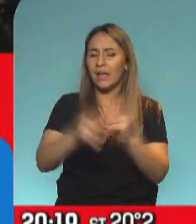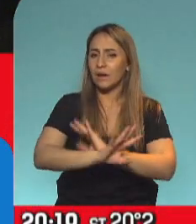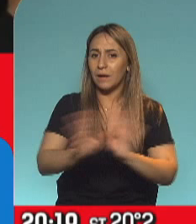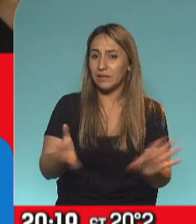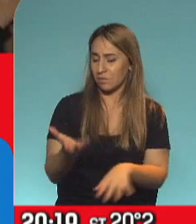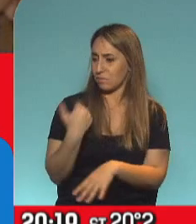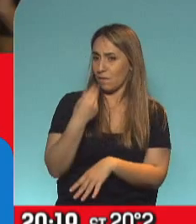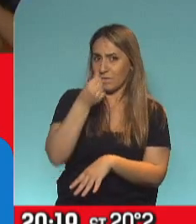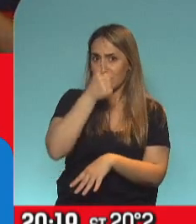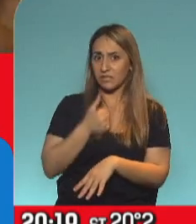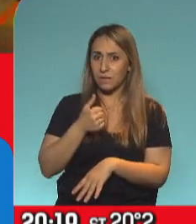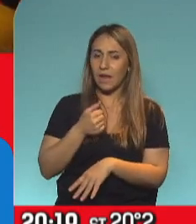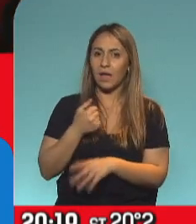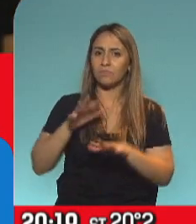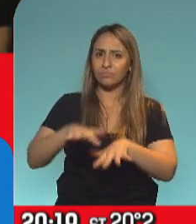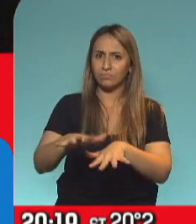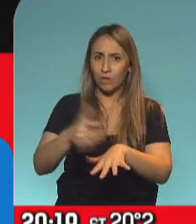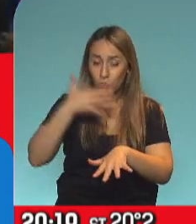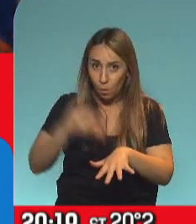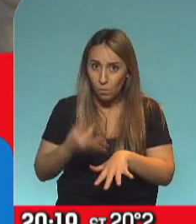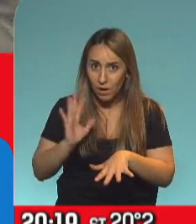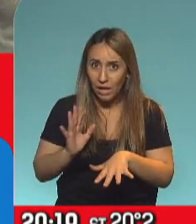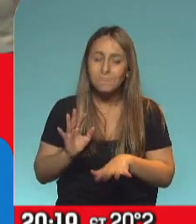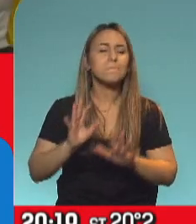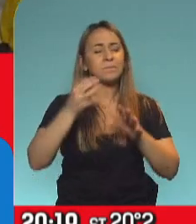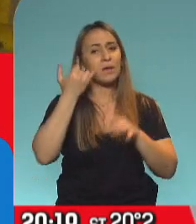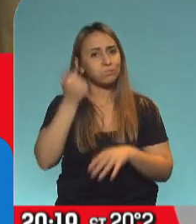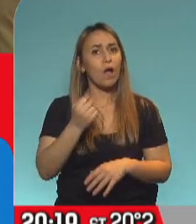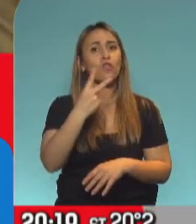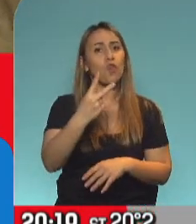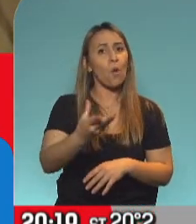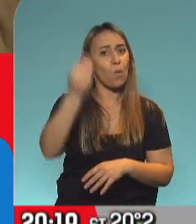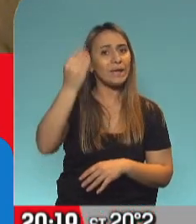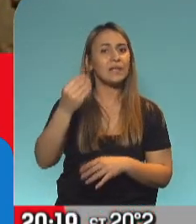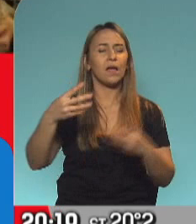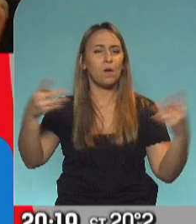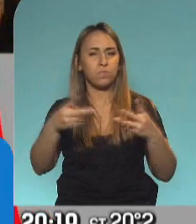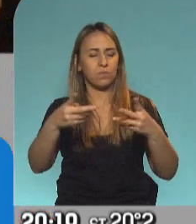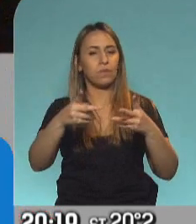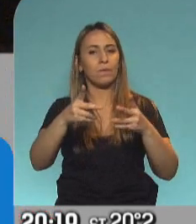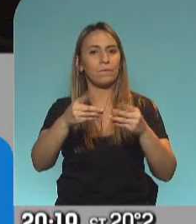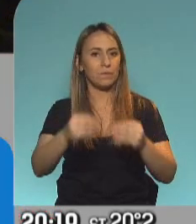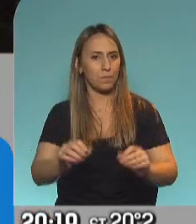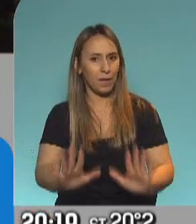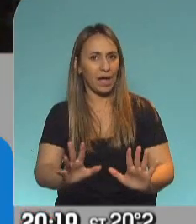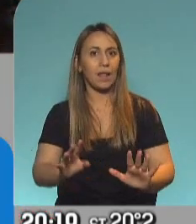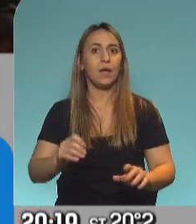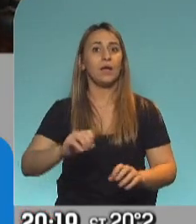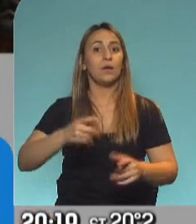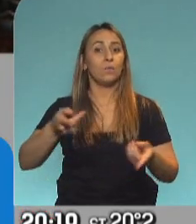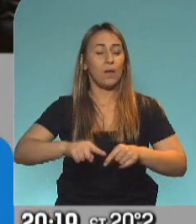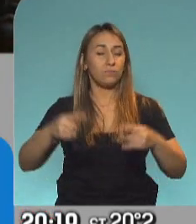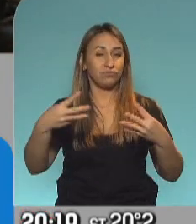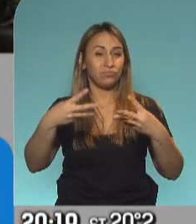¿Se está cumpliendo con eso? Hubo dos ceses de fuego, uno por parte de